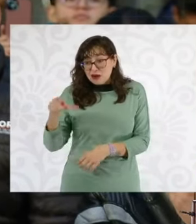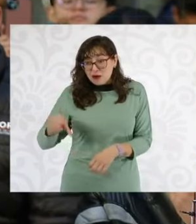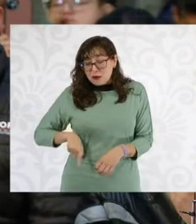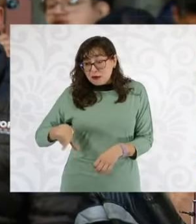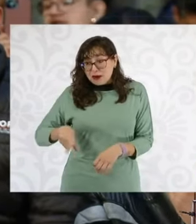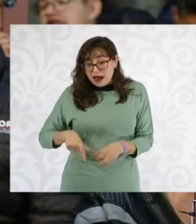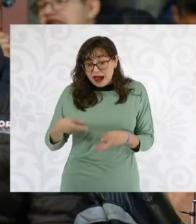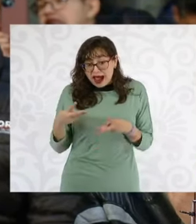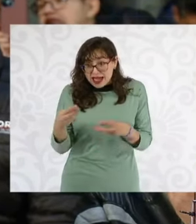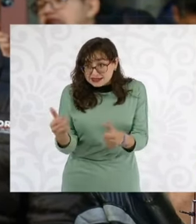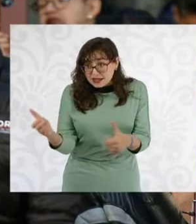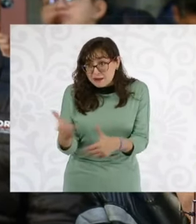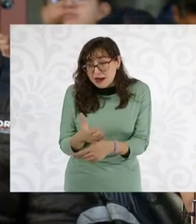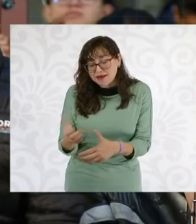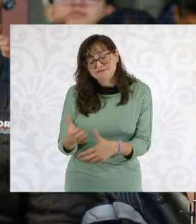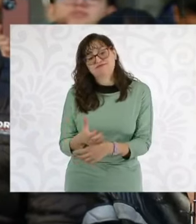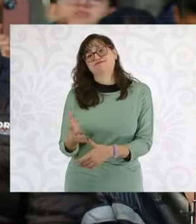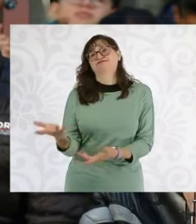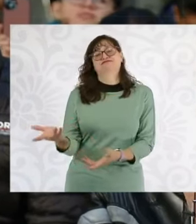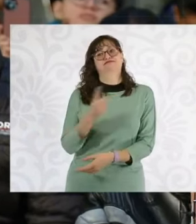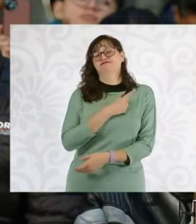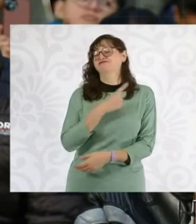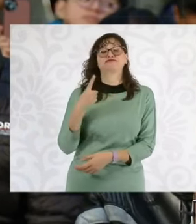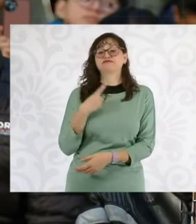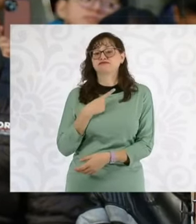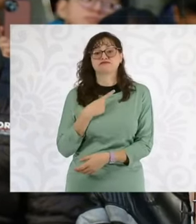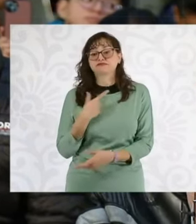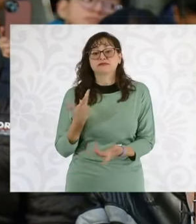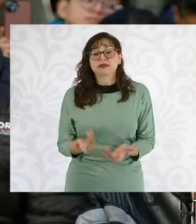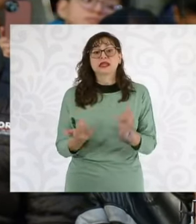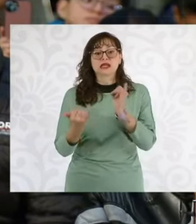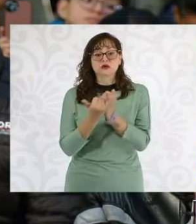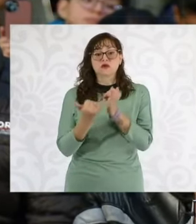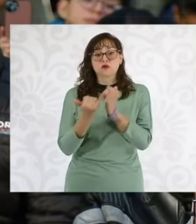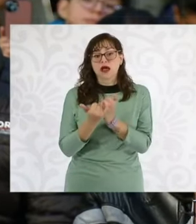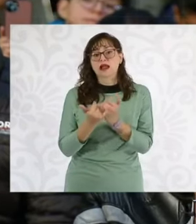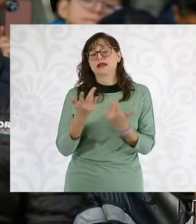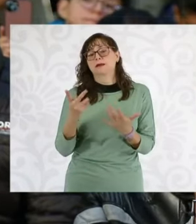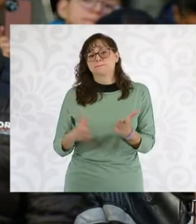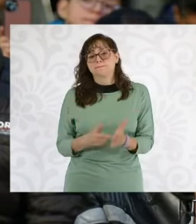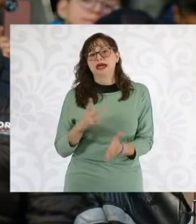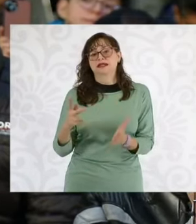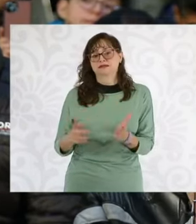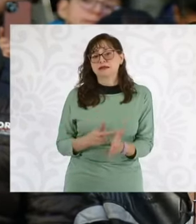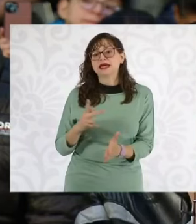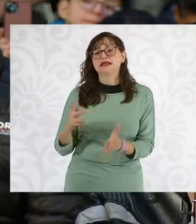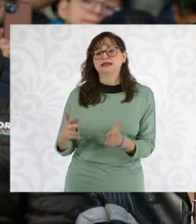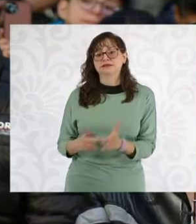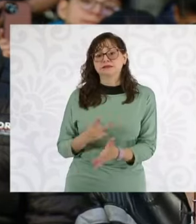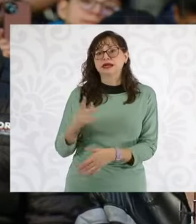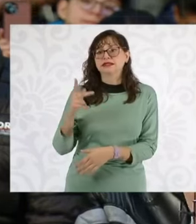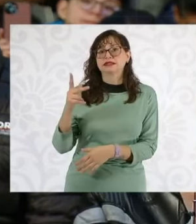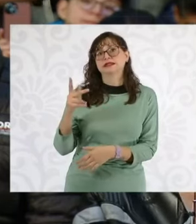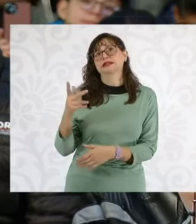Hay otros temas que tienen que ver, por ejemplo, con esta extorsión permanente que sufrieron algunos de los